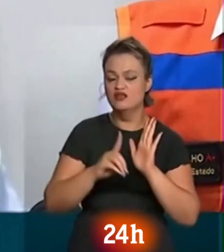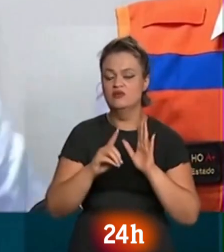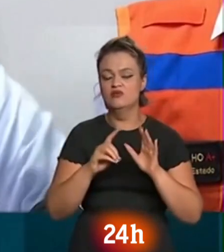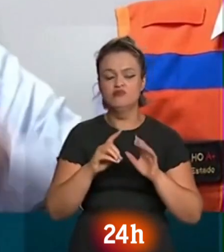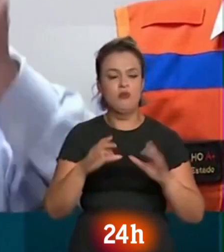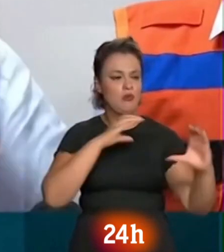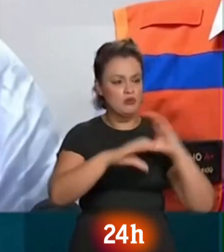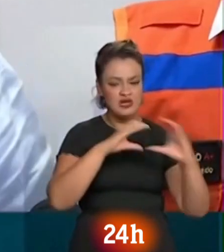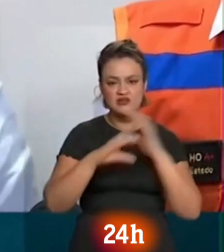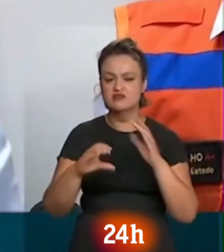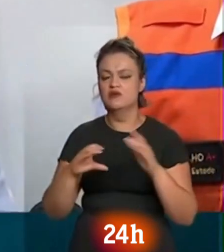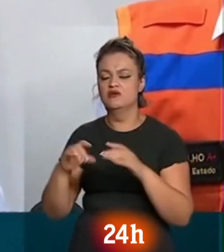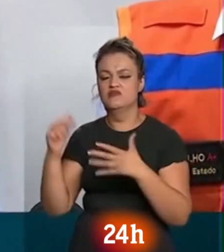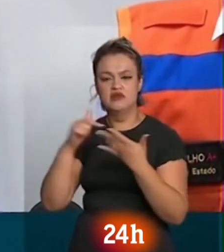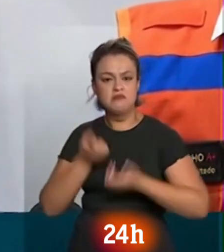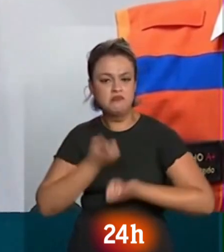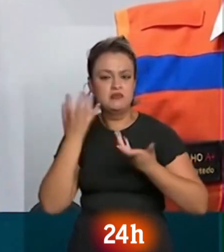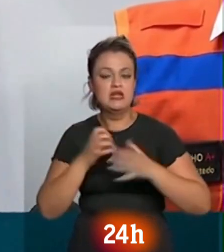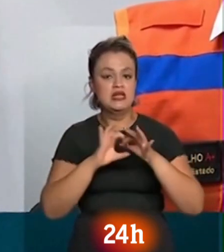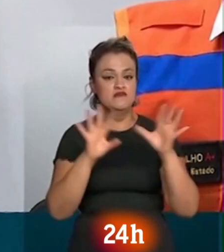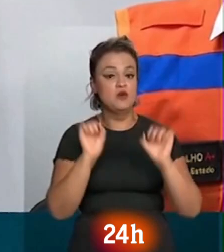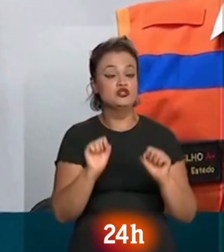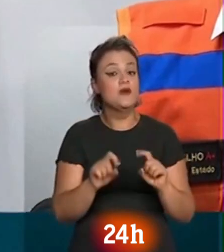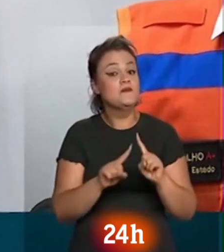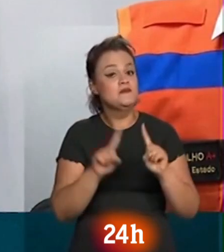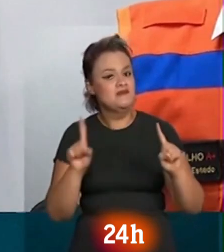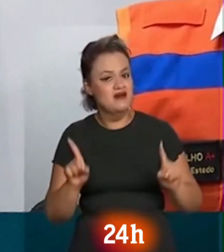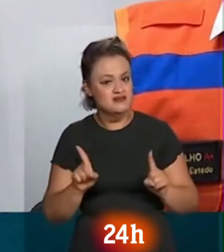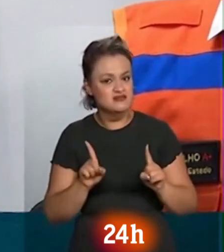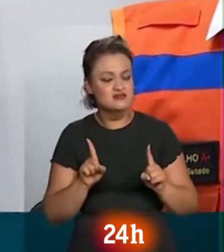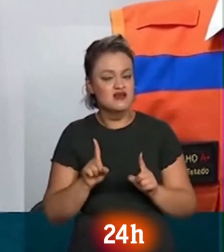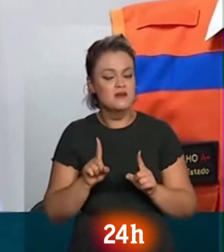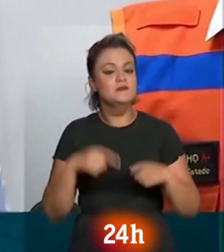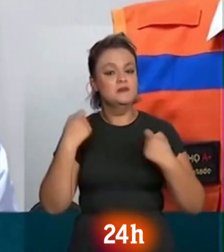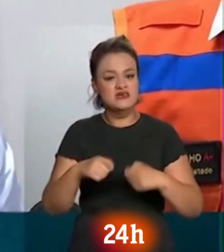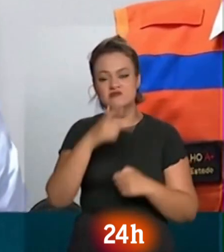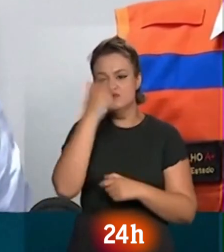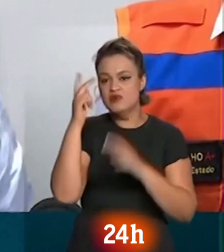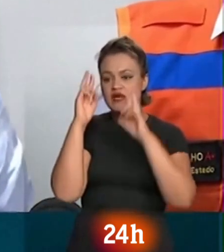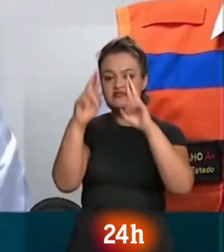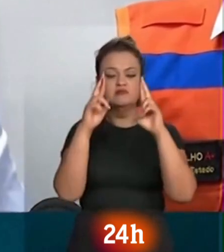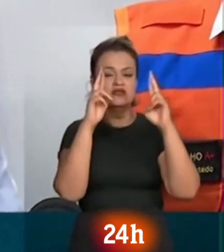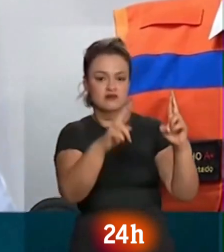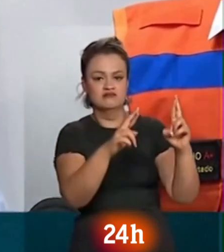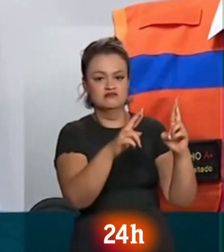libre comunicación, de libre expresión, pero ela también exige que las personas respeten